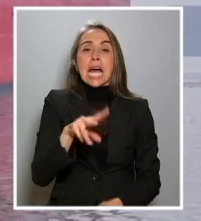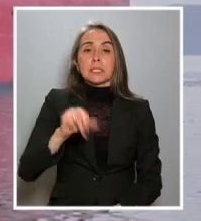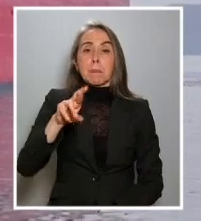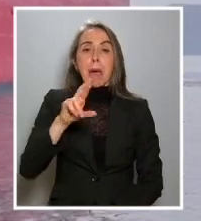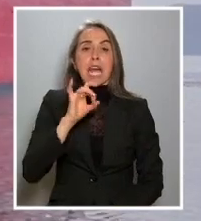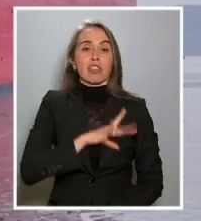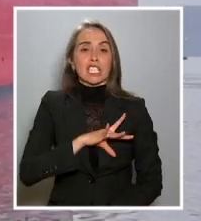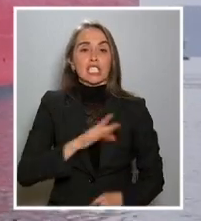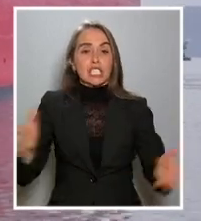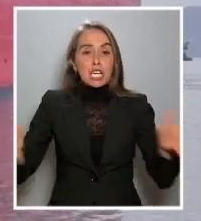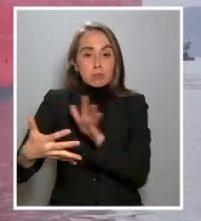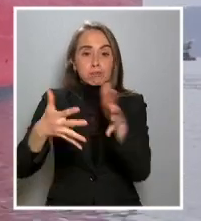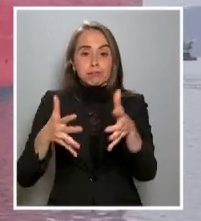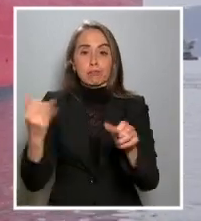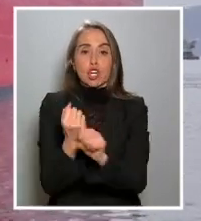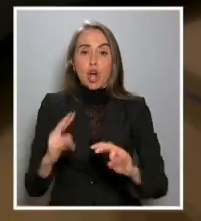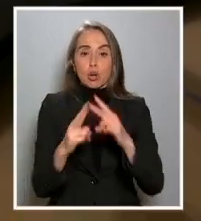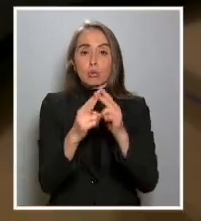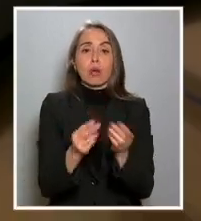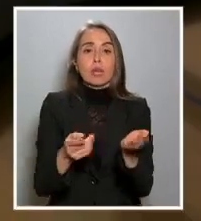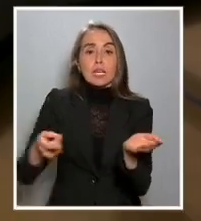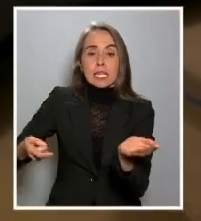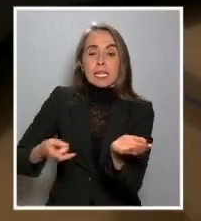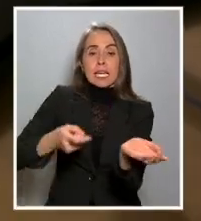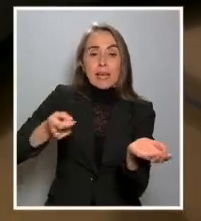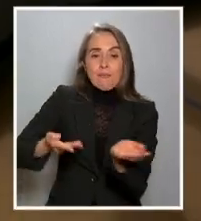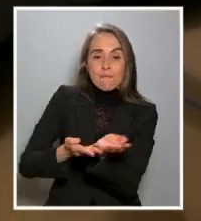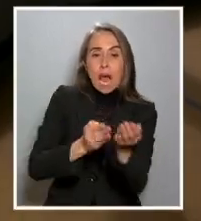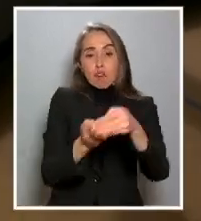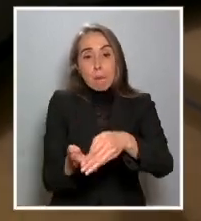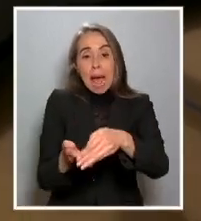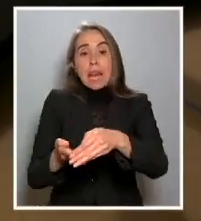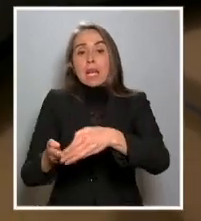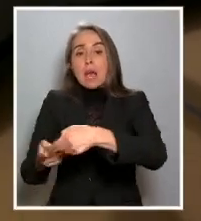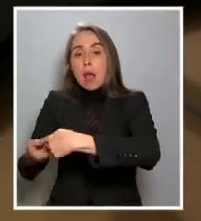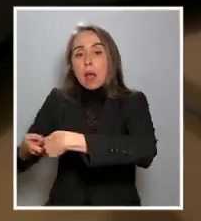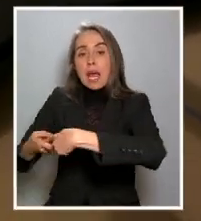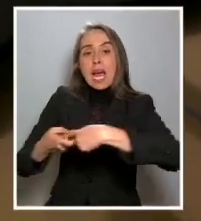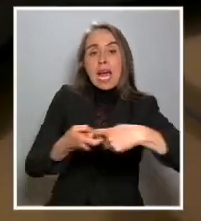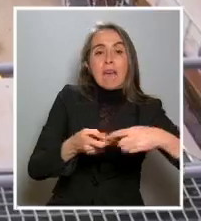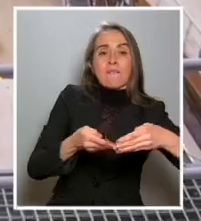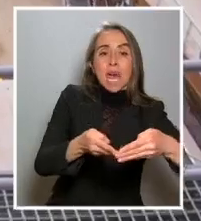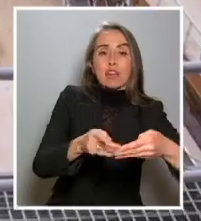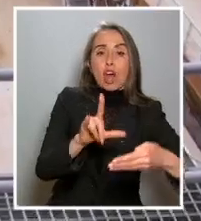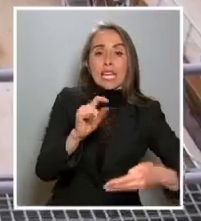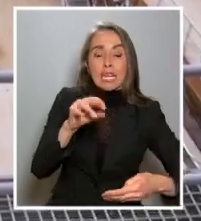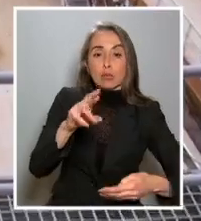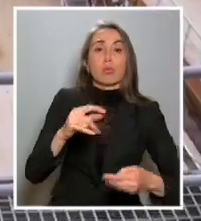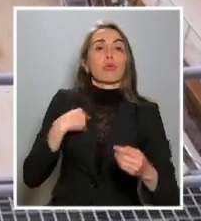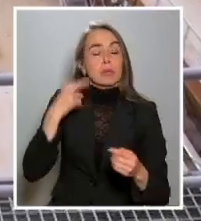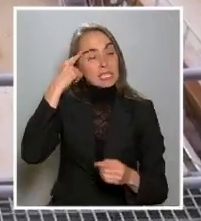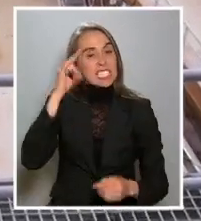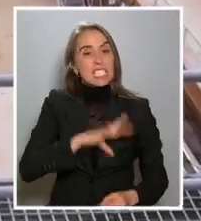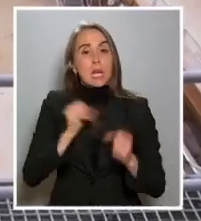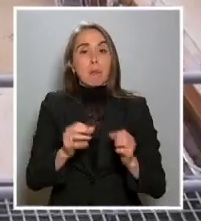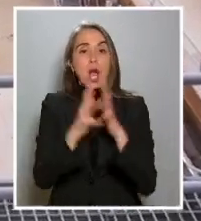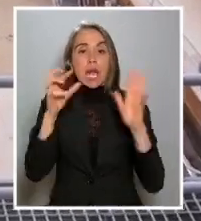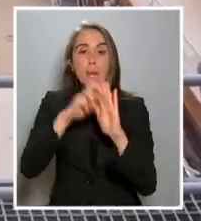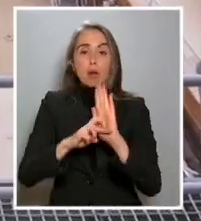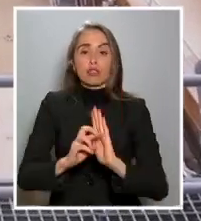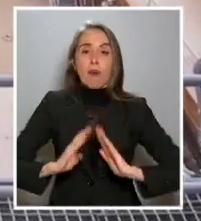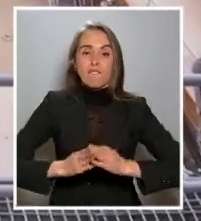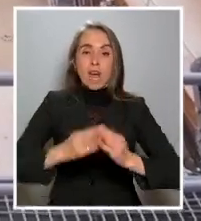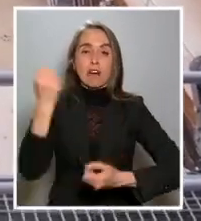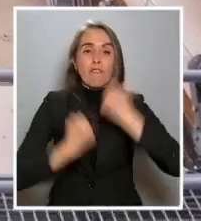ASMAR, al que se suma el remolcador Lientour. Y estoy convencido de que estamos para grandes proyectos en materia de producción